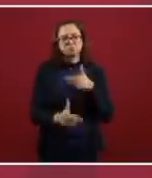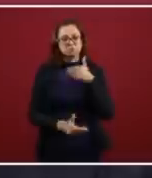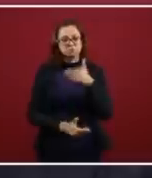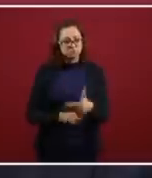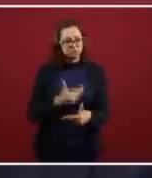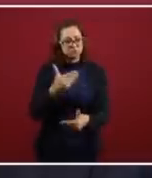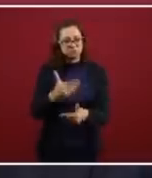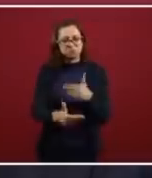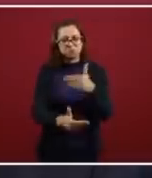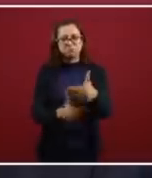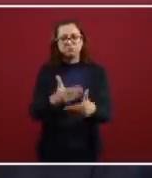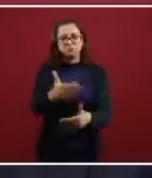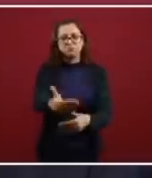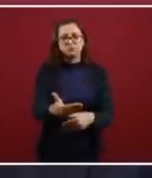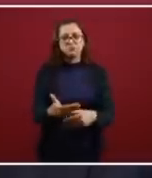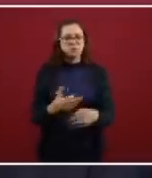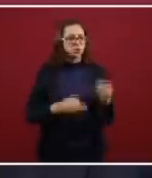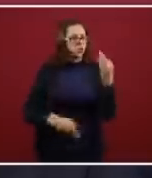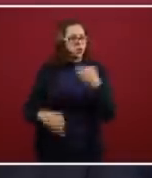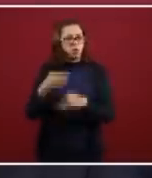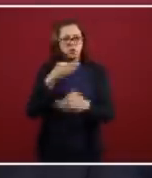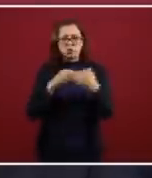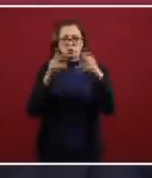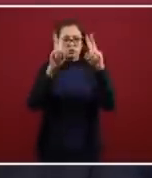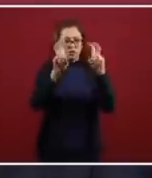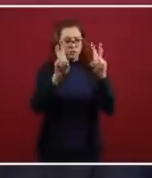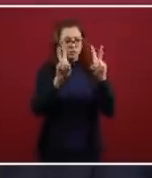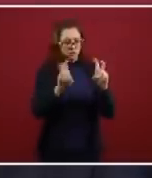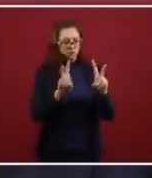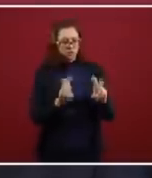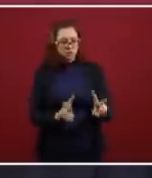avanzando en todo.